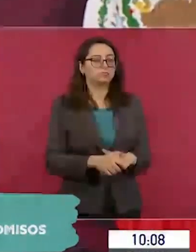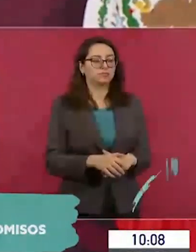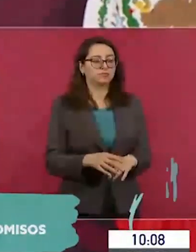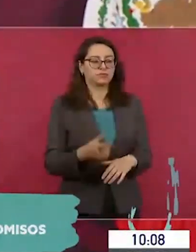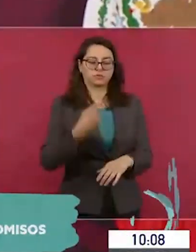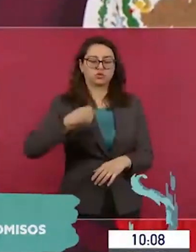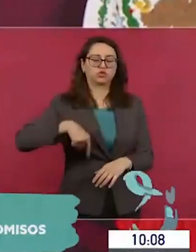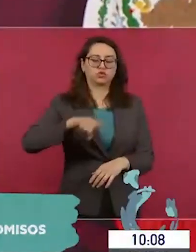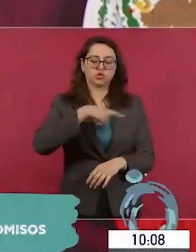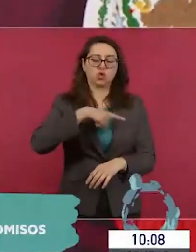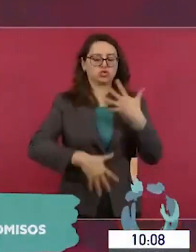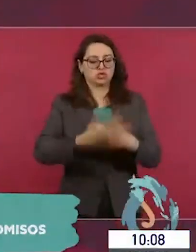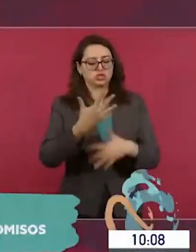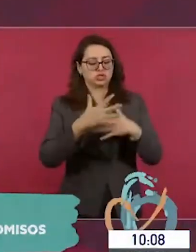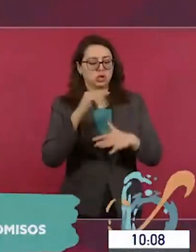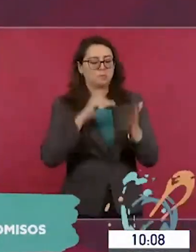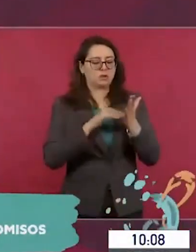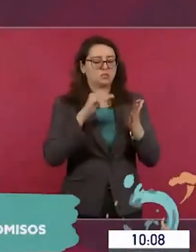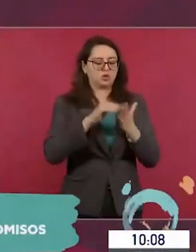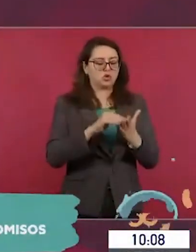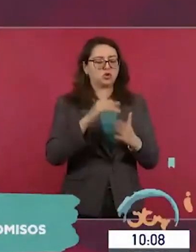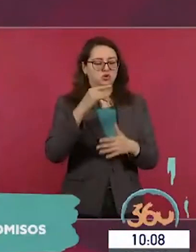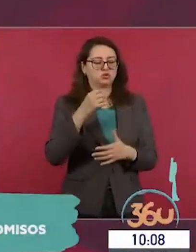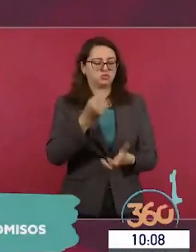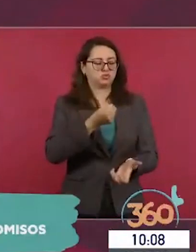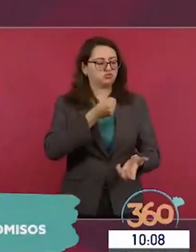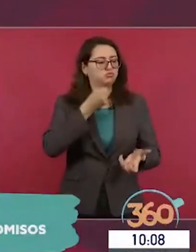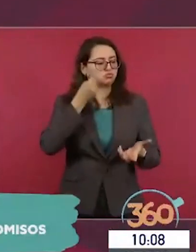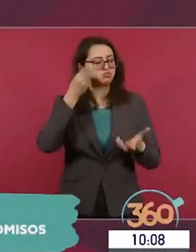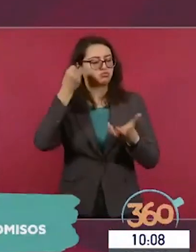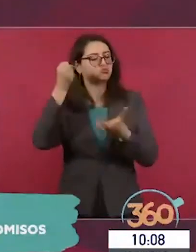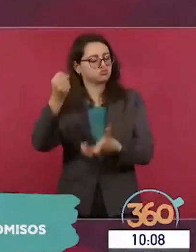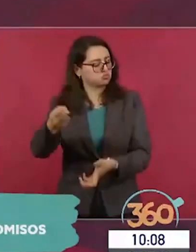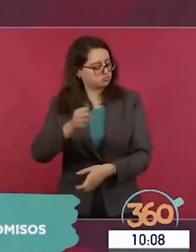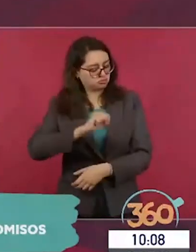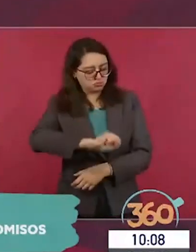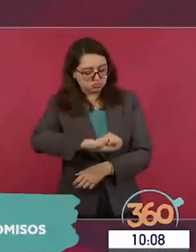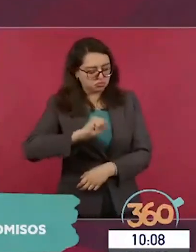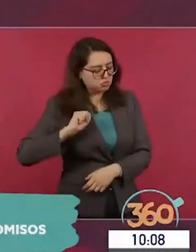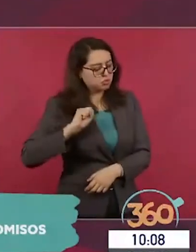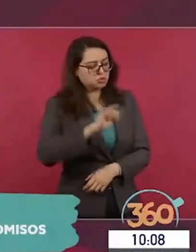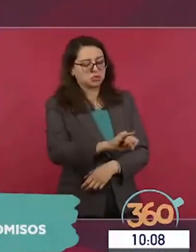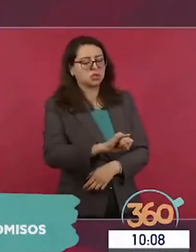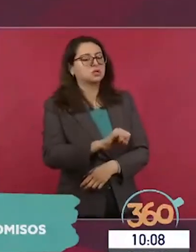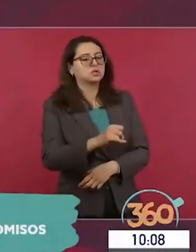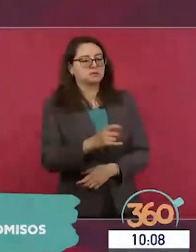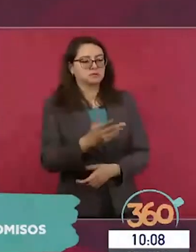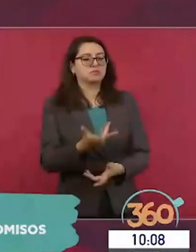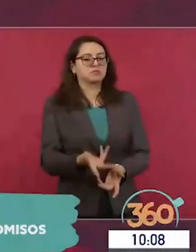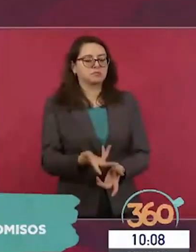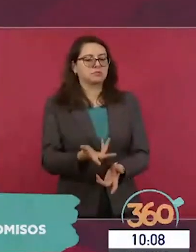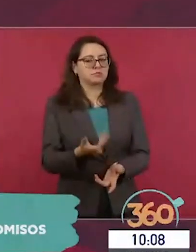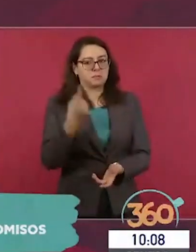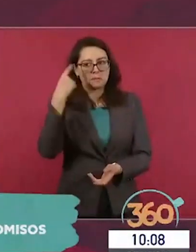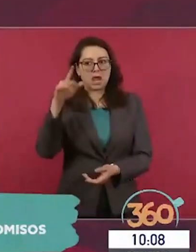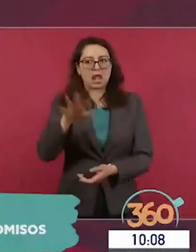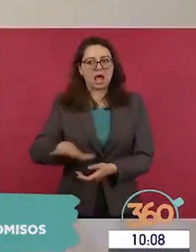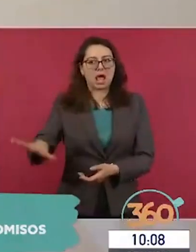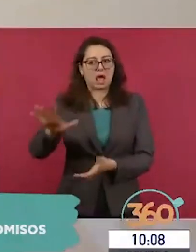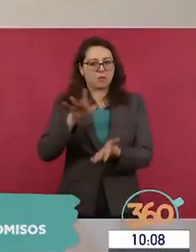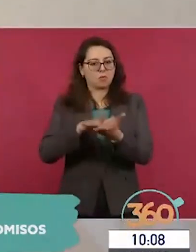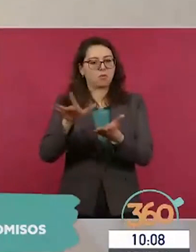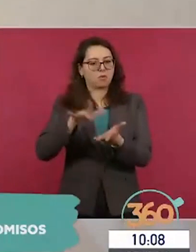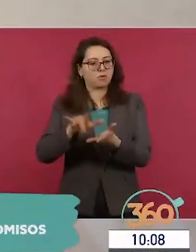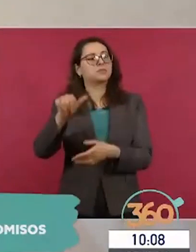¿no? La doble moral, la hipocresía. Vamos a devolver los 15,000 millones para Acapulco,